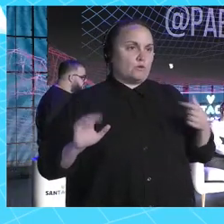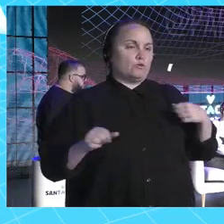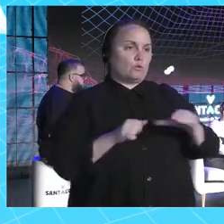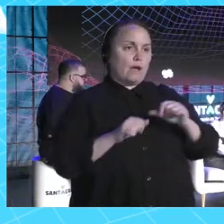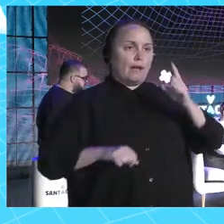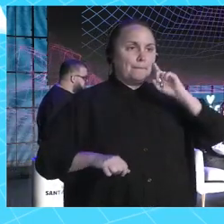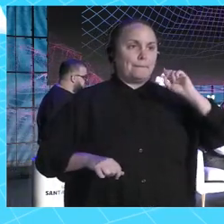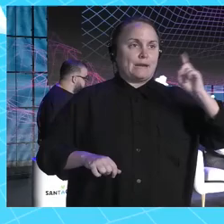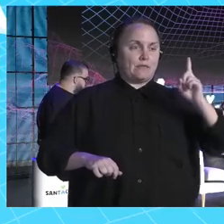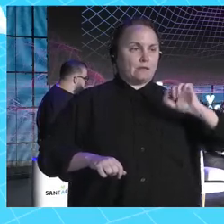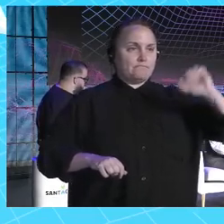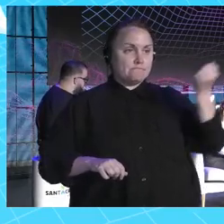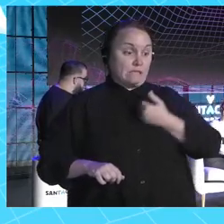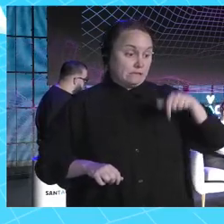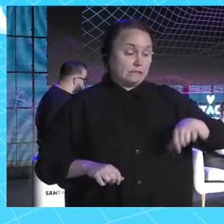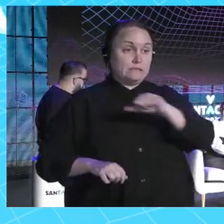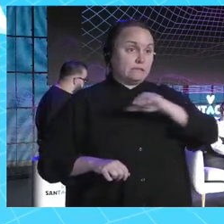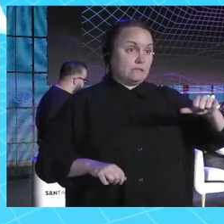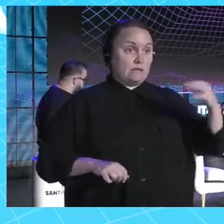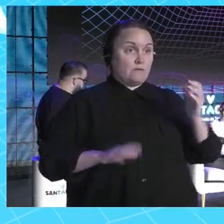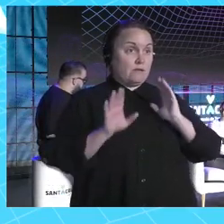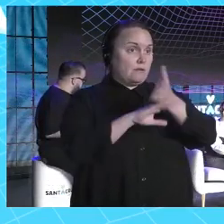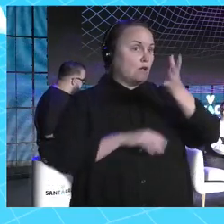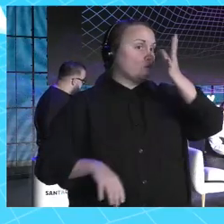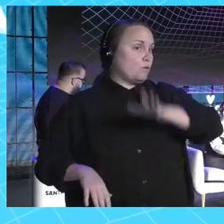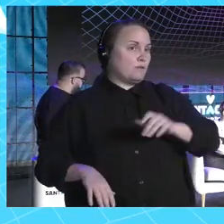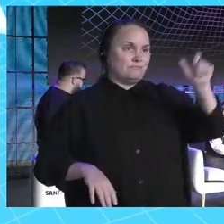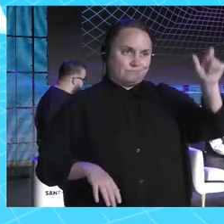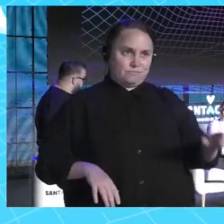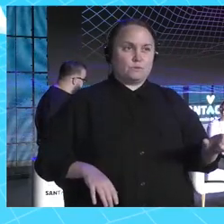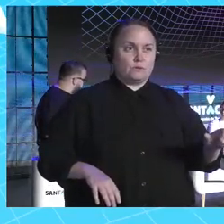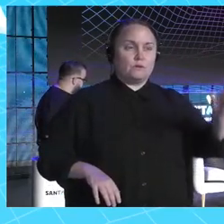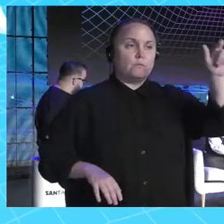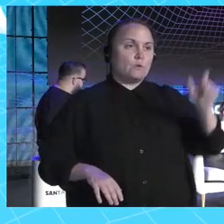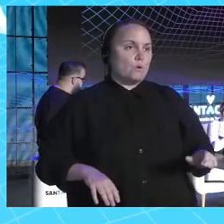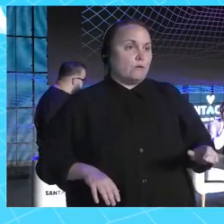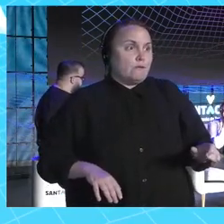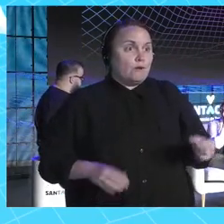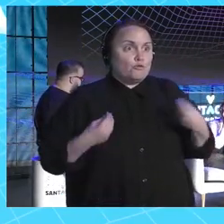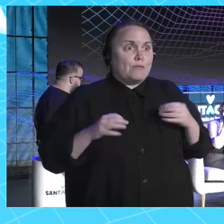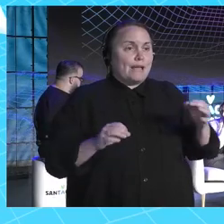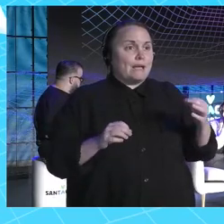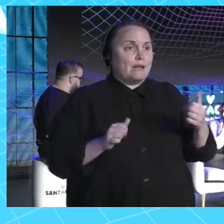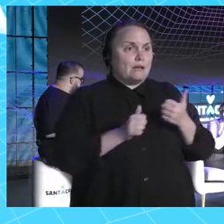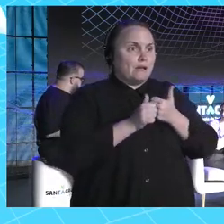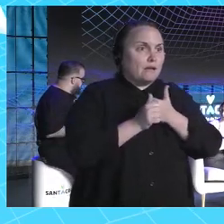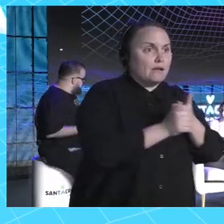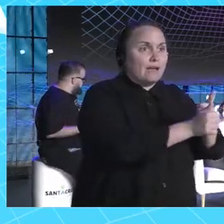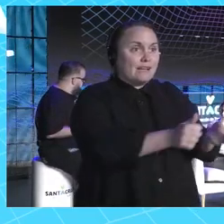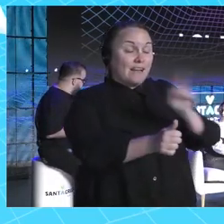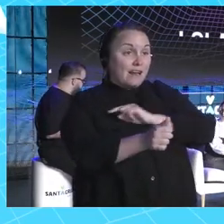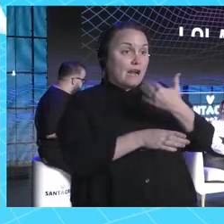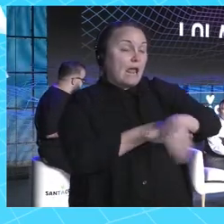amenazas de muerte de hecho esta semana Tuve que poner una denuncia a una persona que no tiene otra cosa que hacer en su vida que perseguirme por la calle